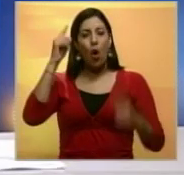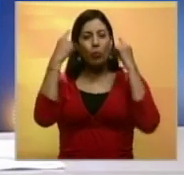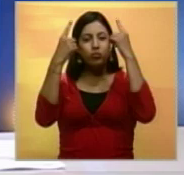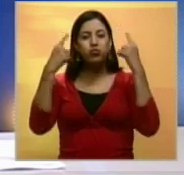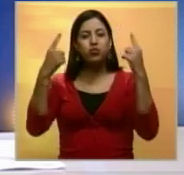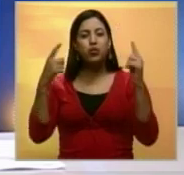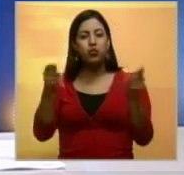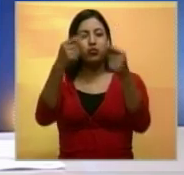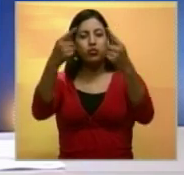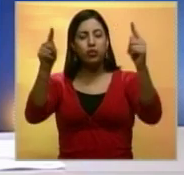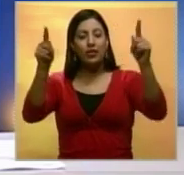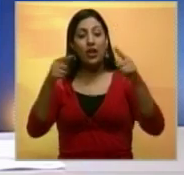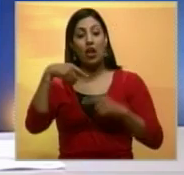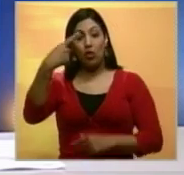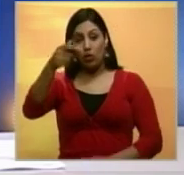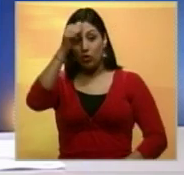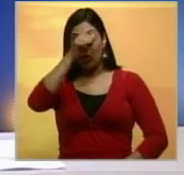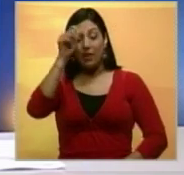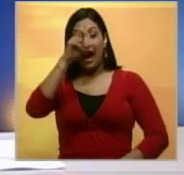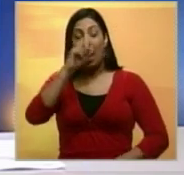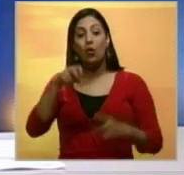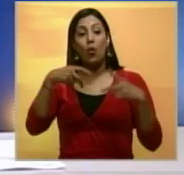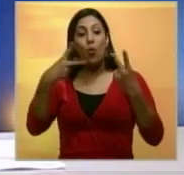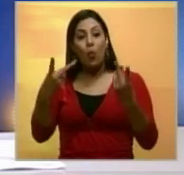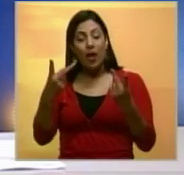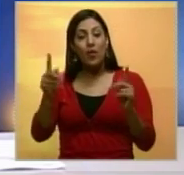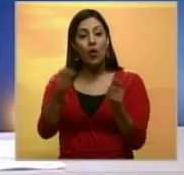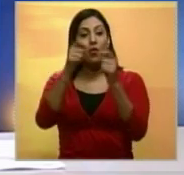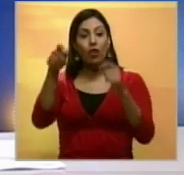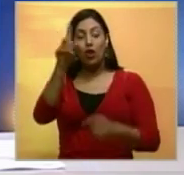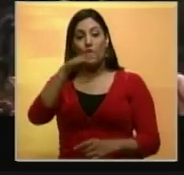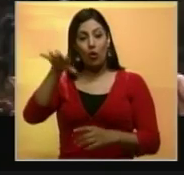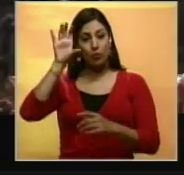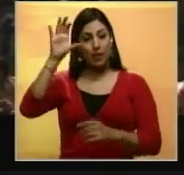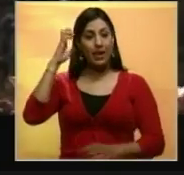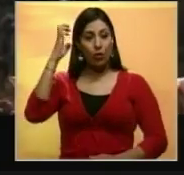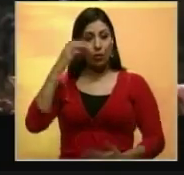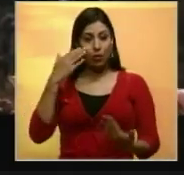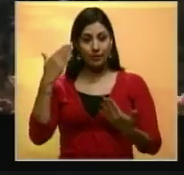dirigirá el próximo domingo el concierto de Año Nuevo de la Filarmónica de Viena.